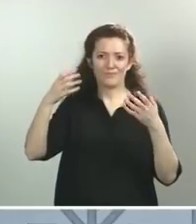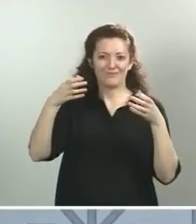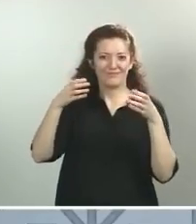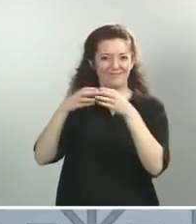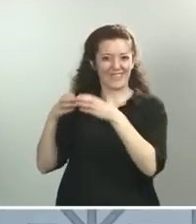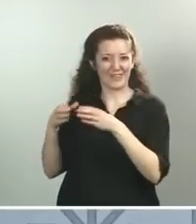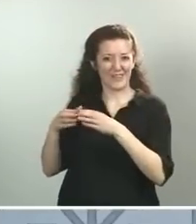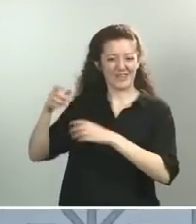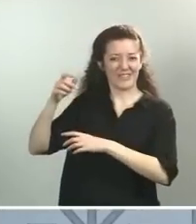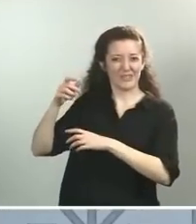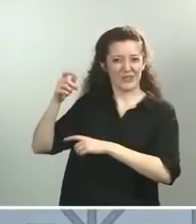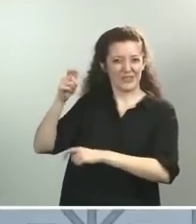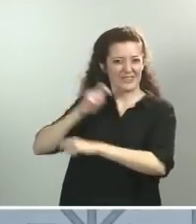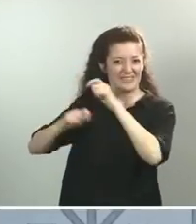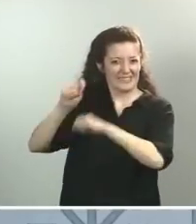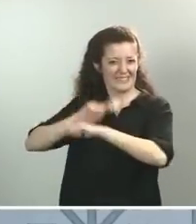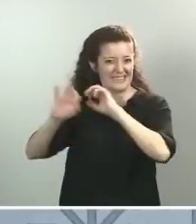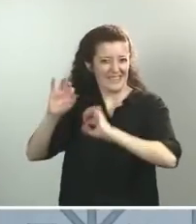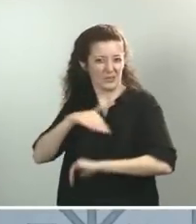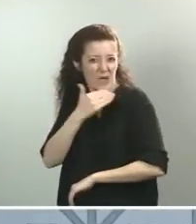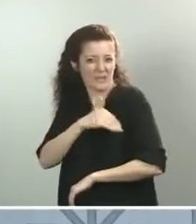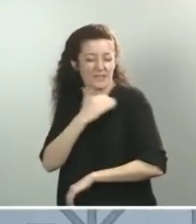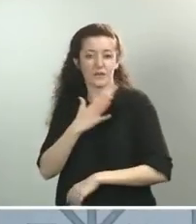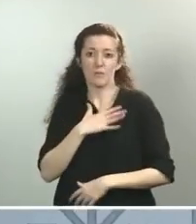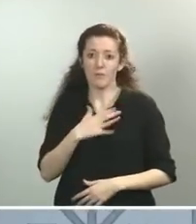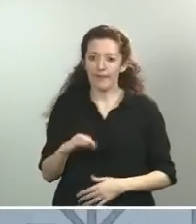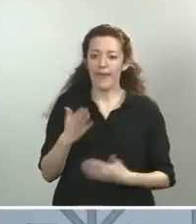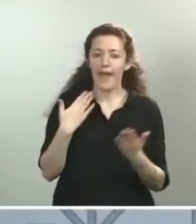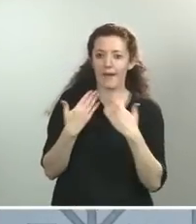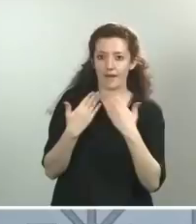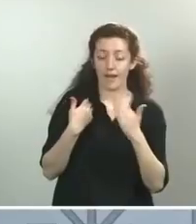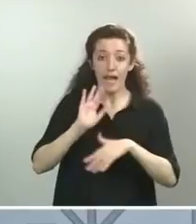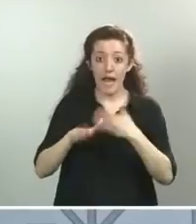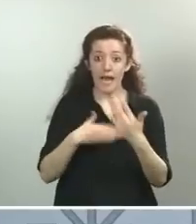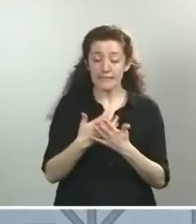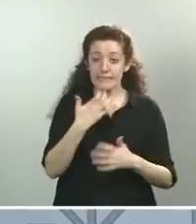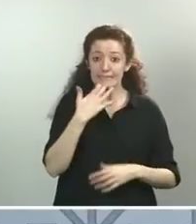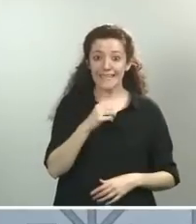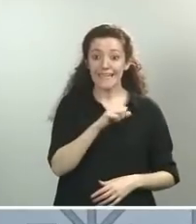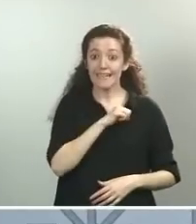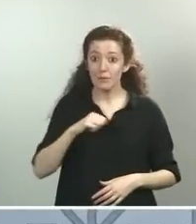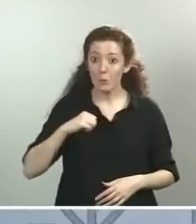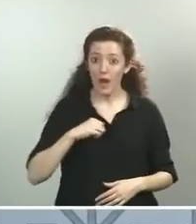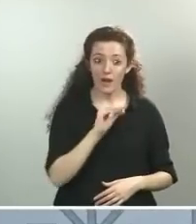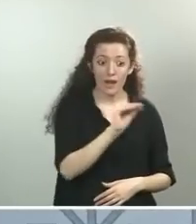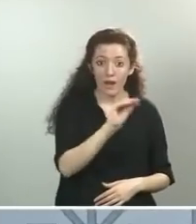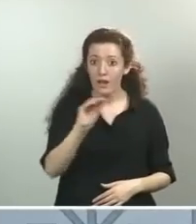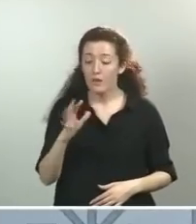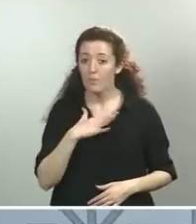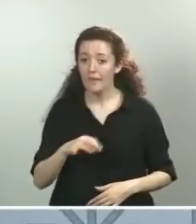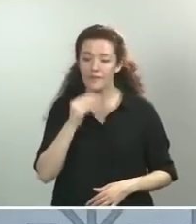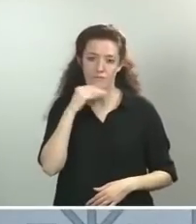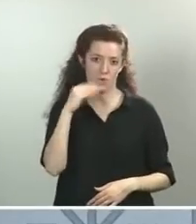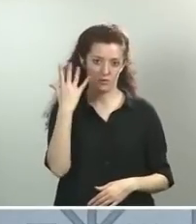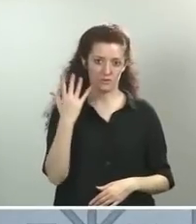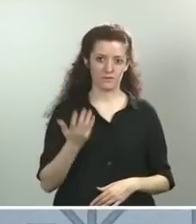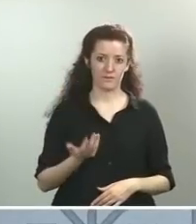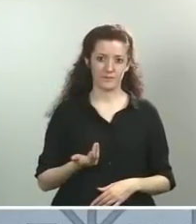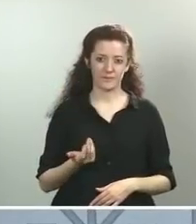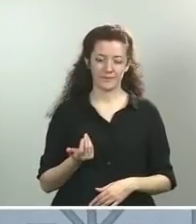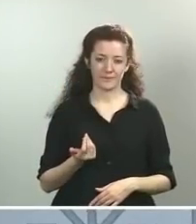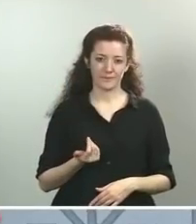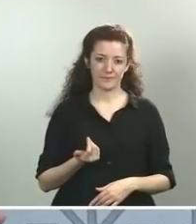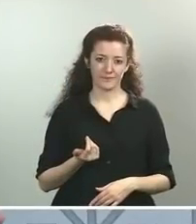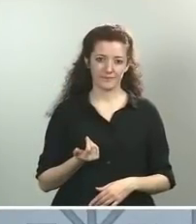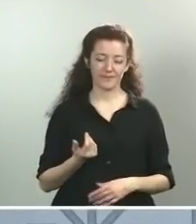individualmente, se é posible. Sempre se ha planteado o famoso problema de que, sí, claro, enseñanza online,